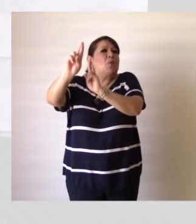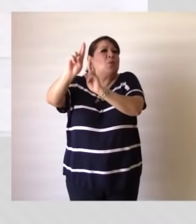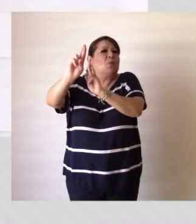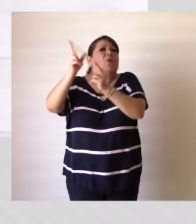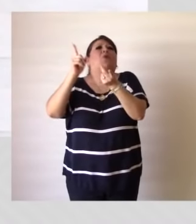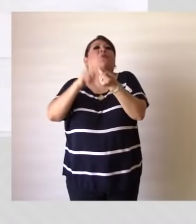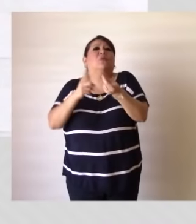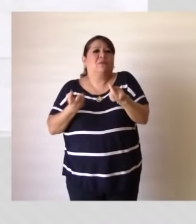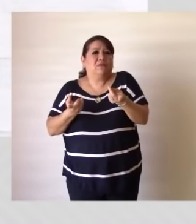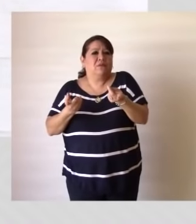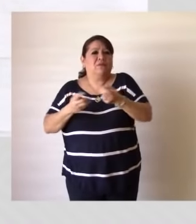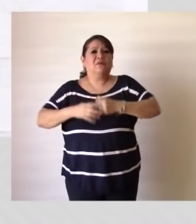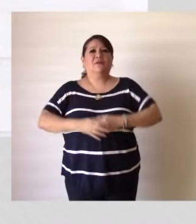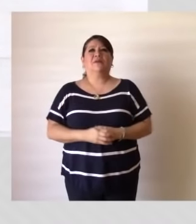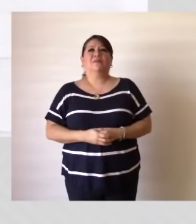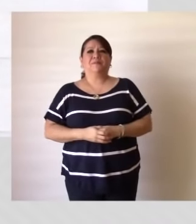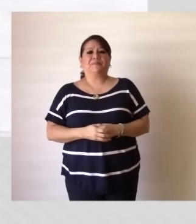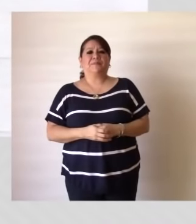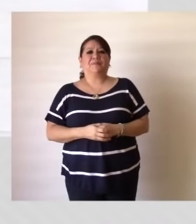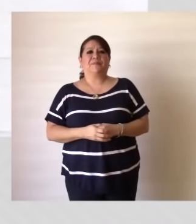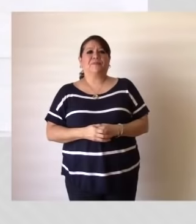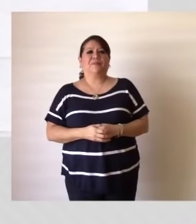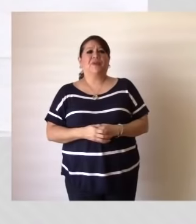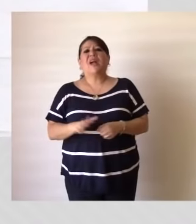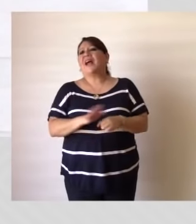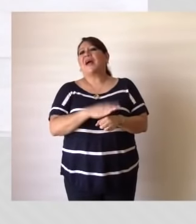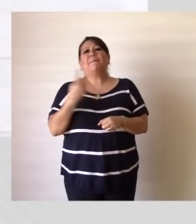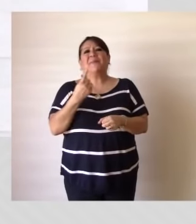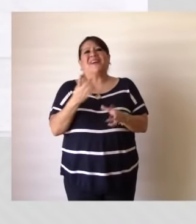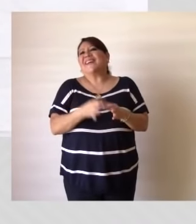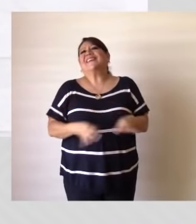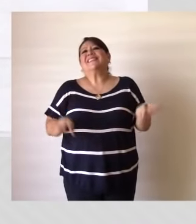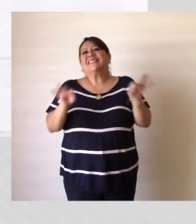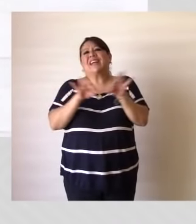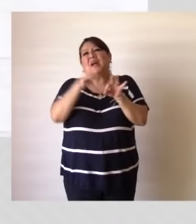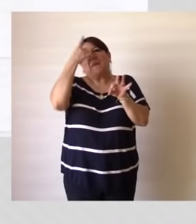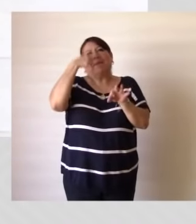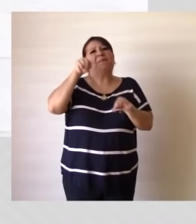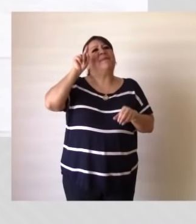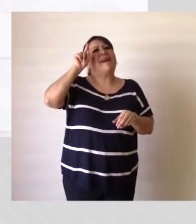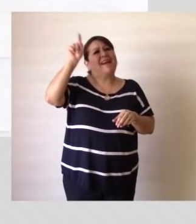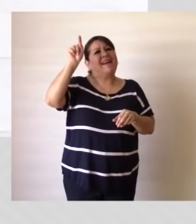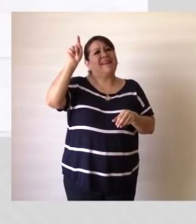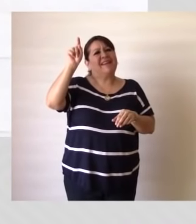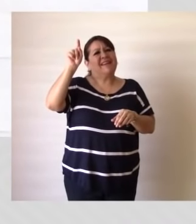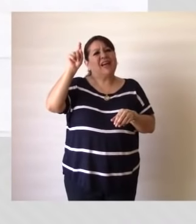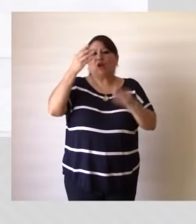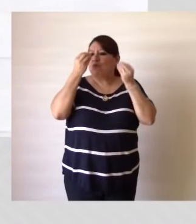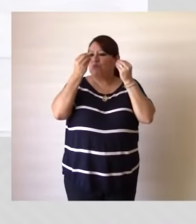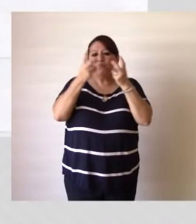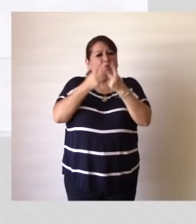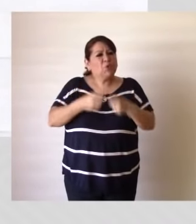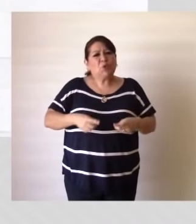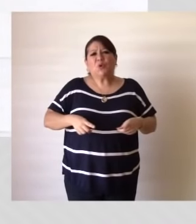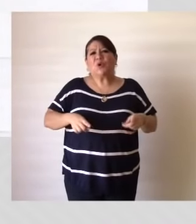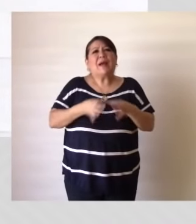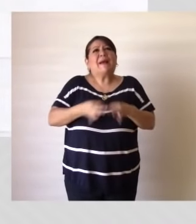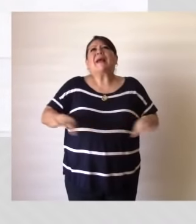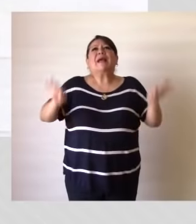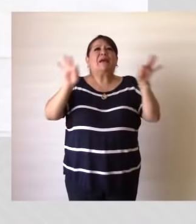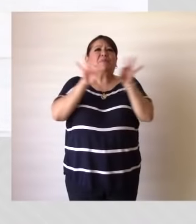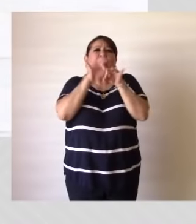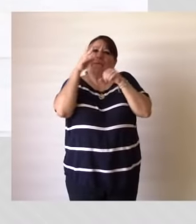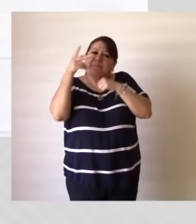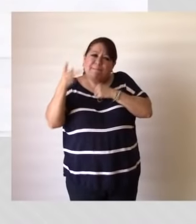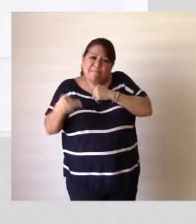importante porque para dios es importante cuestionar al pueblo y cuestionar al